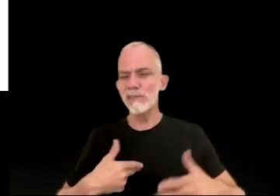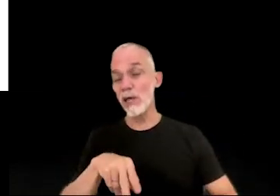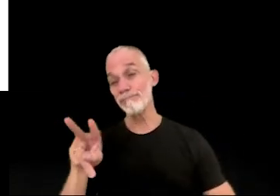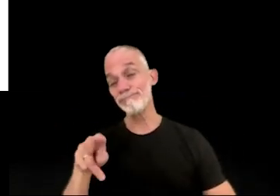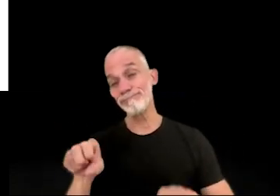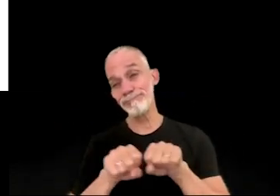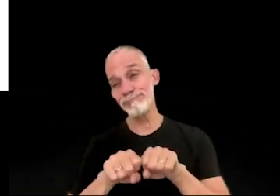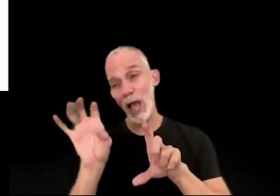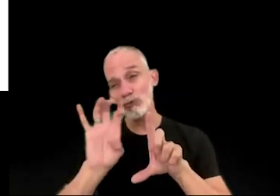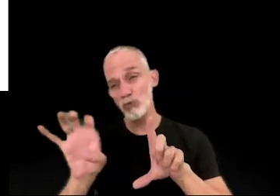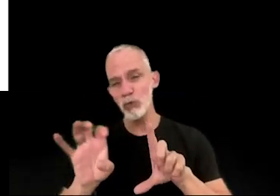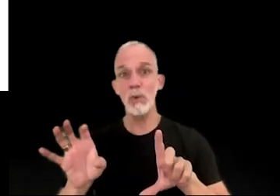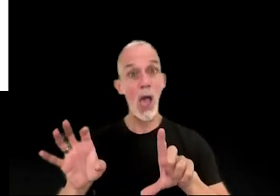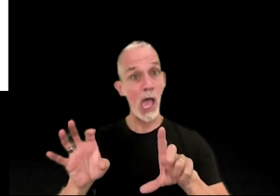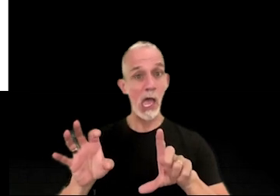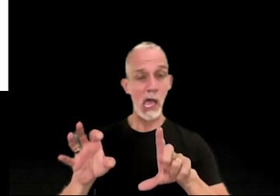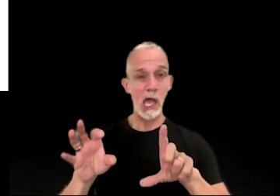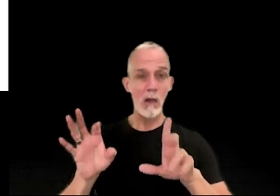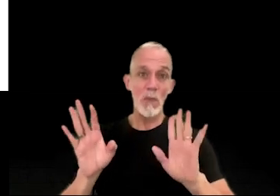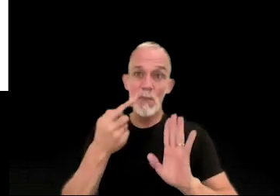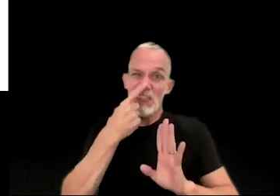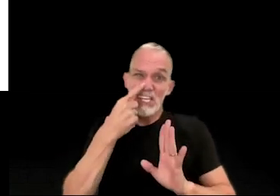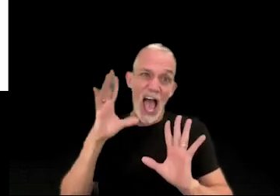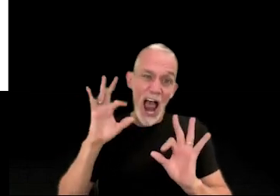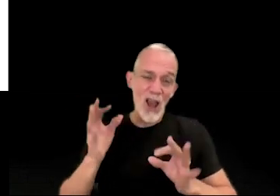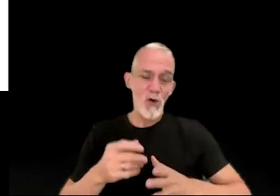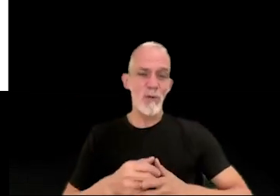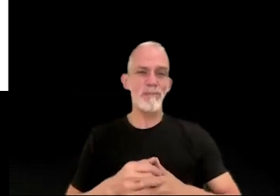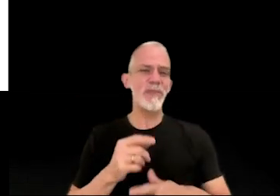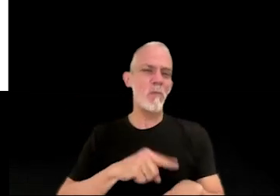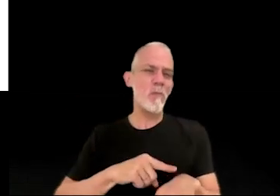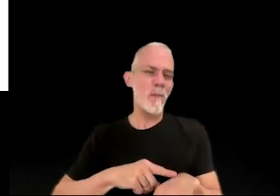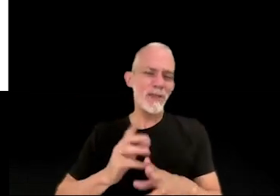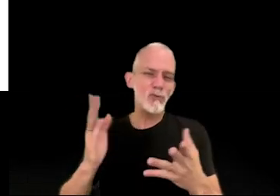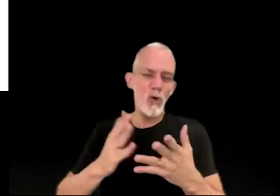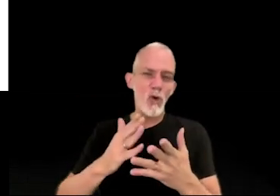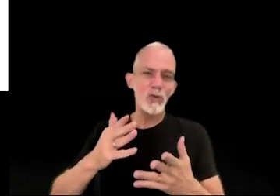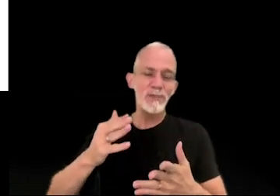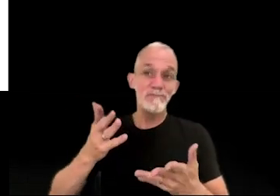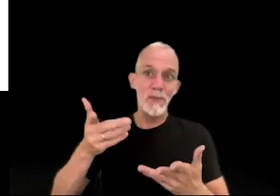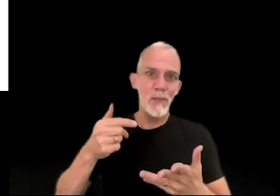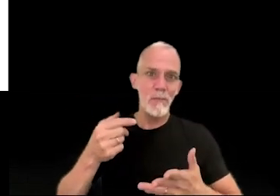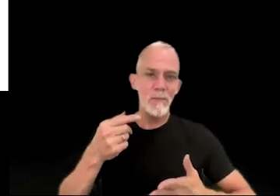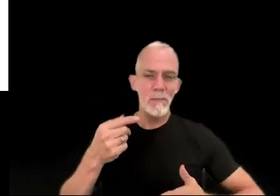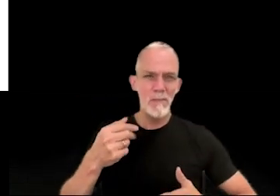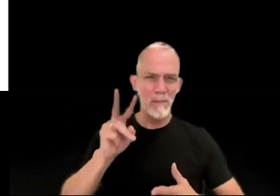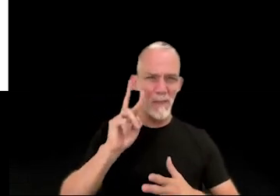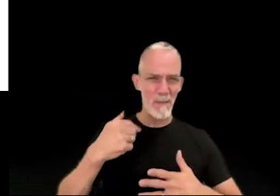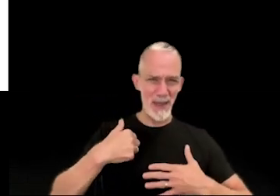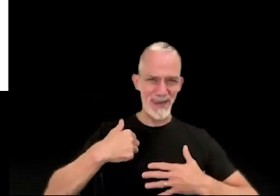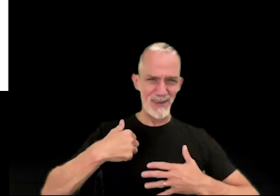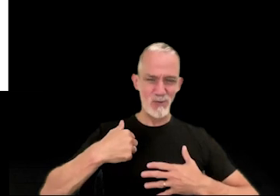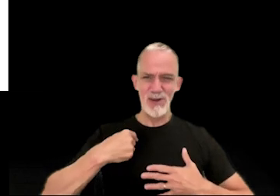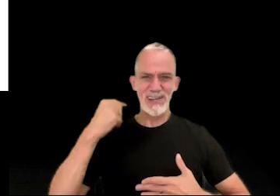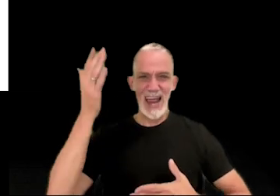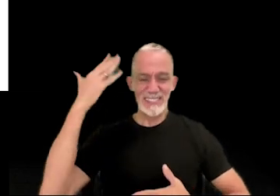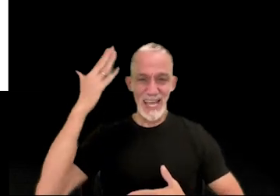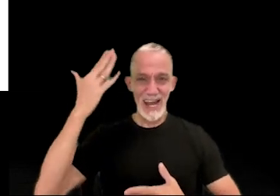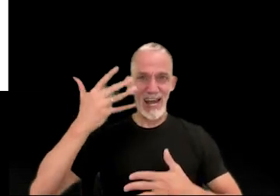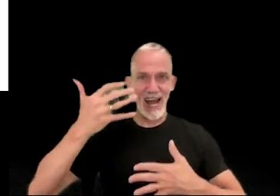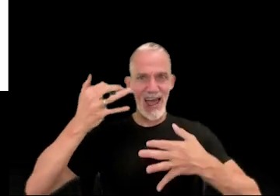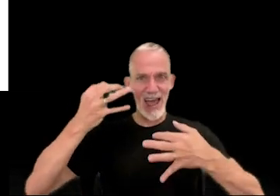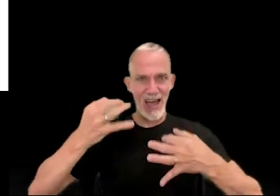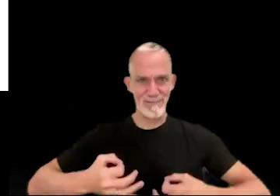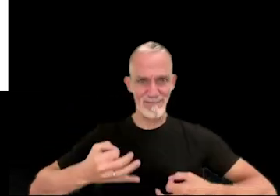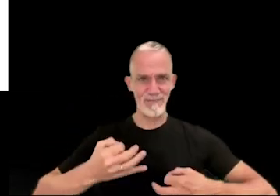Eh, si en algún momento me escuchan con una charla eh,